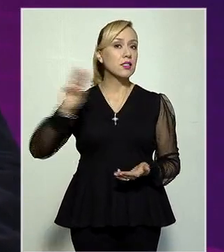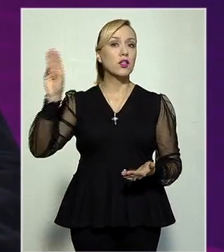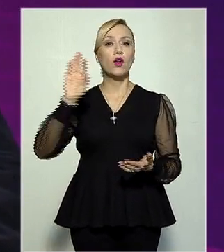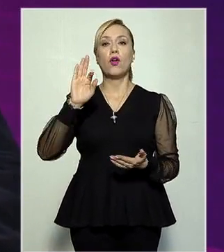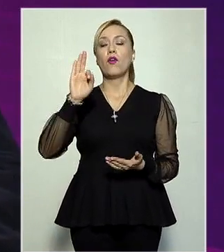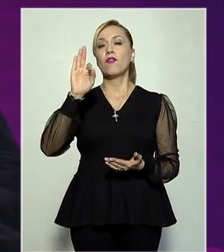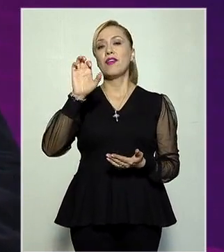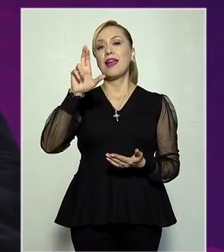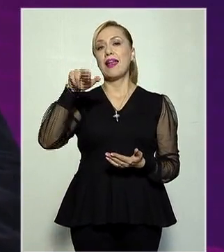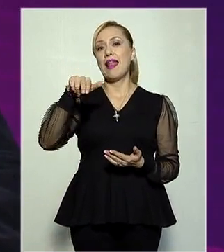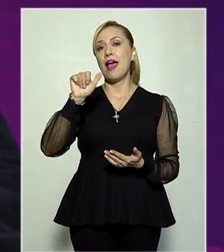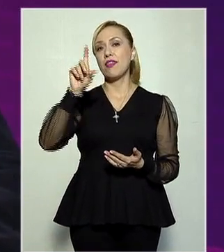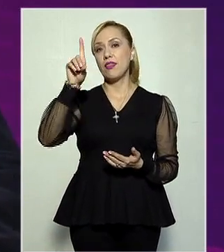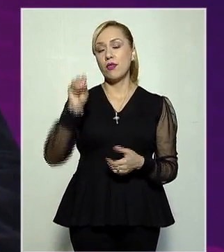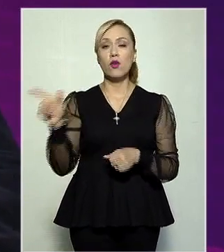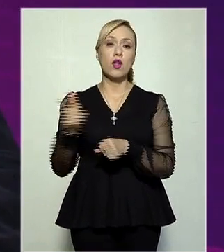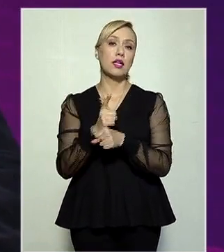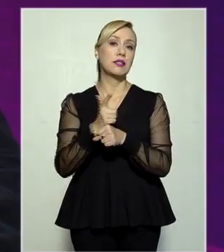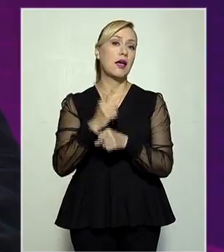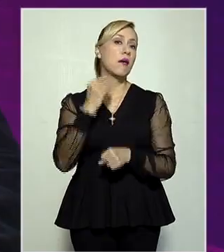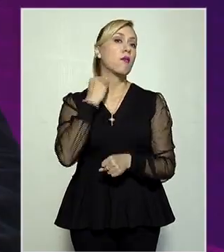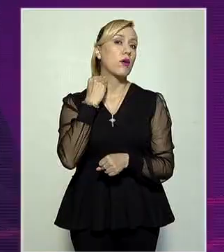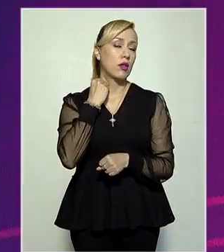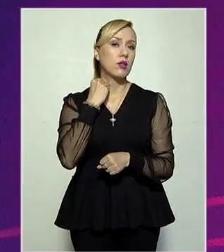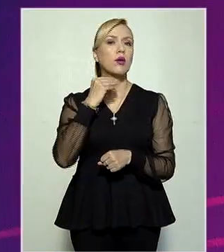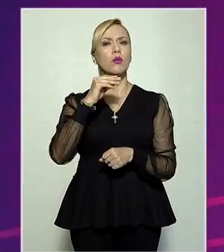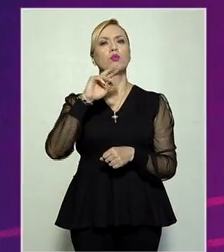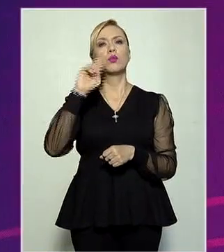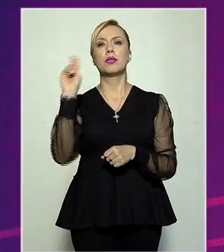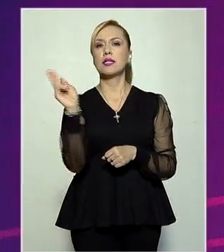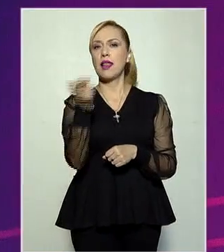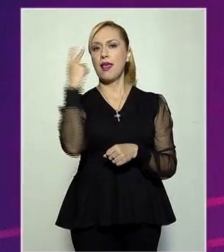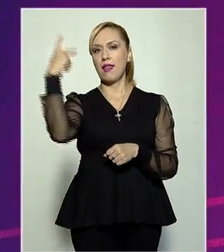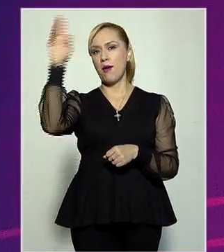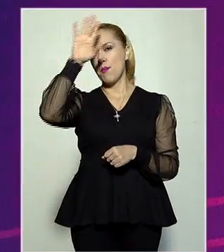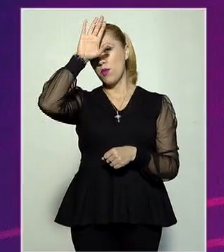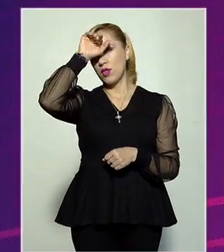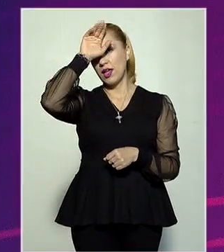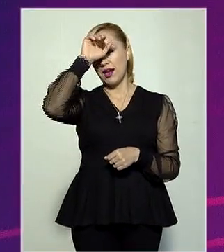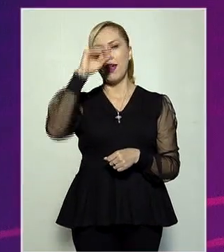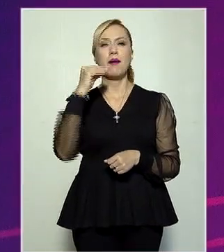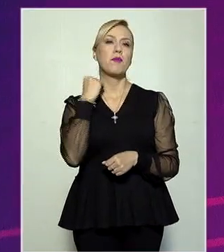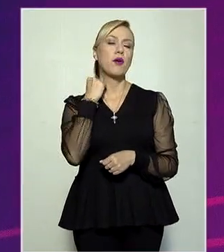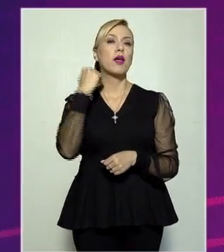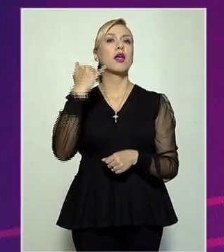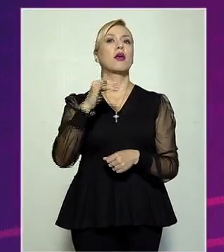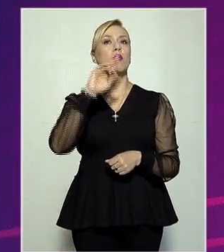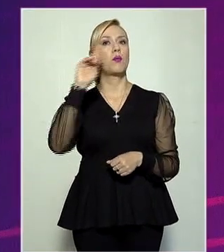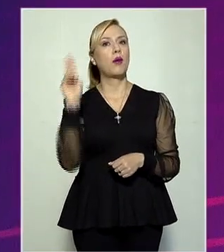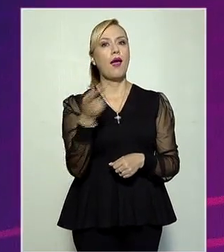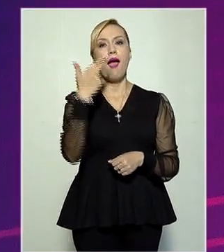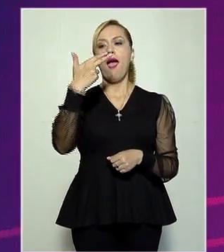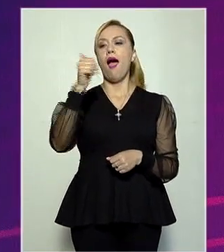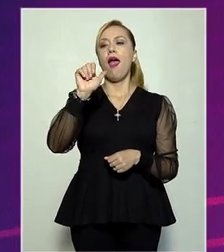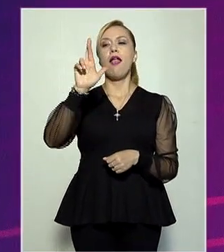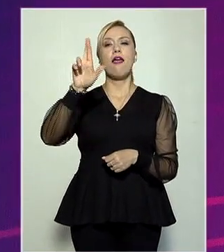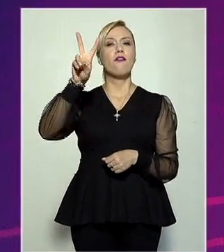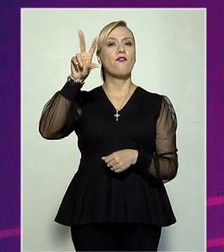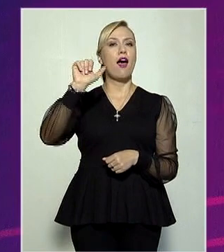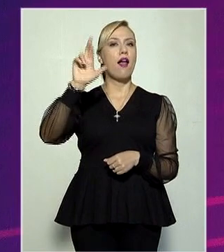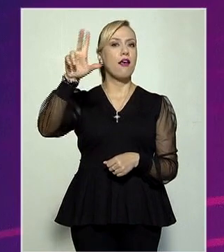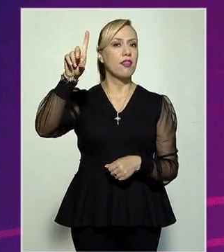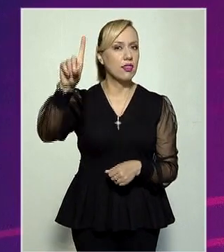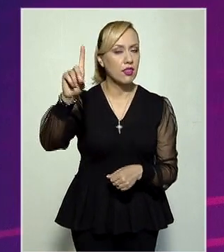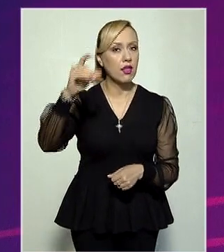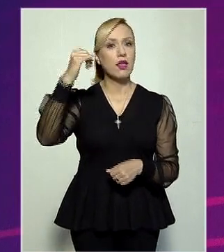Elizondo García, quien es licenciado en Derecho por la Facultad Libre de Derecho de Monterrey y maestro en Derecho por la Harvard Law School, con especialidad en Derecho